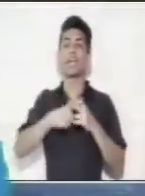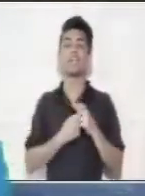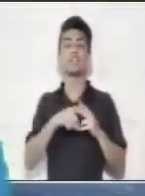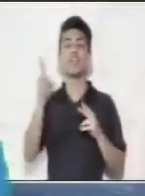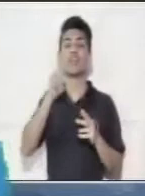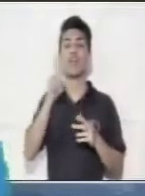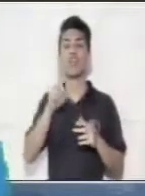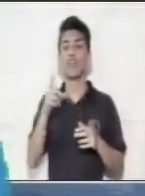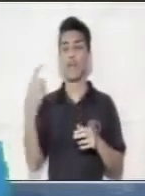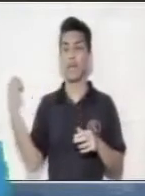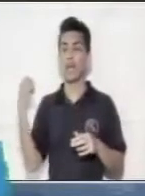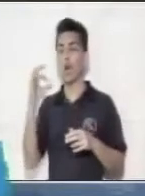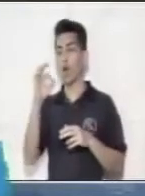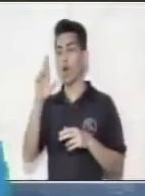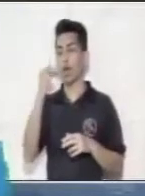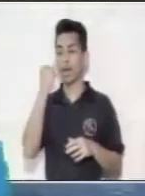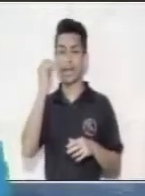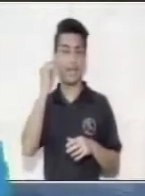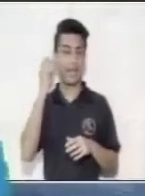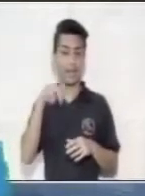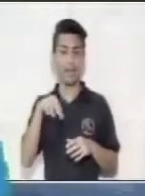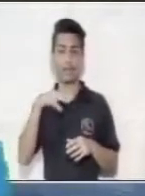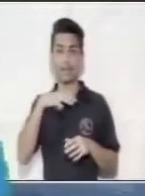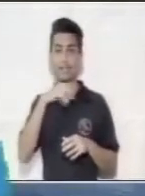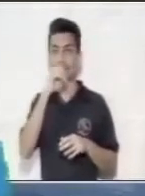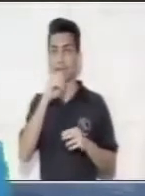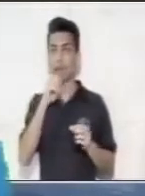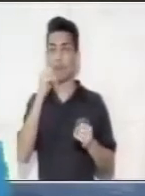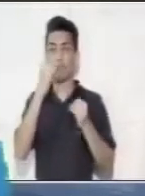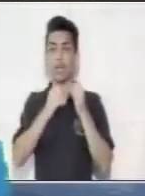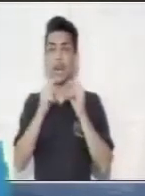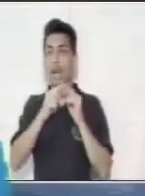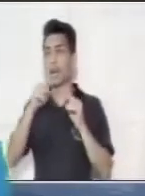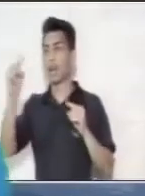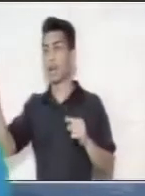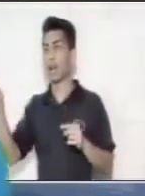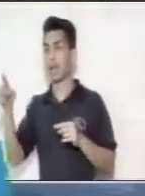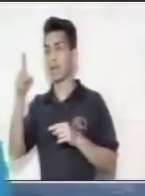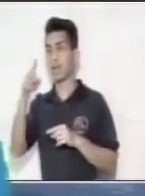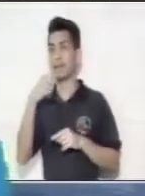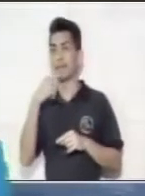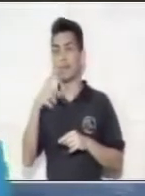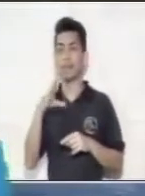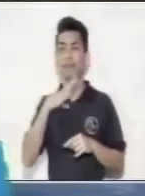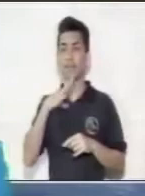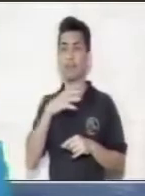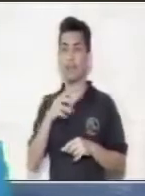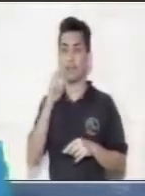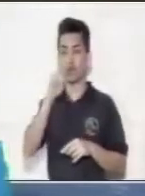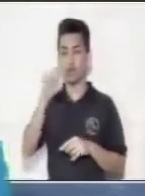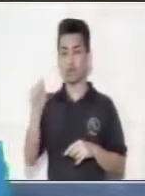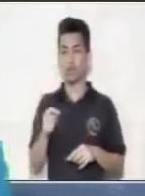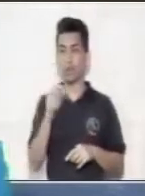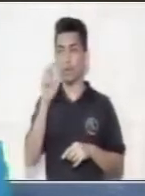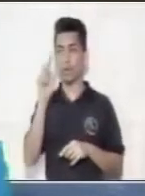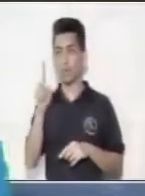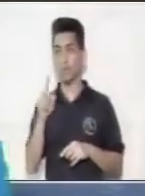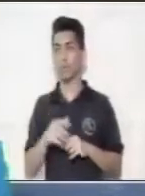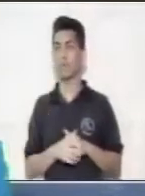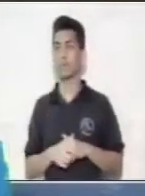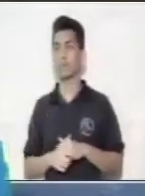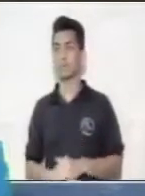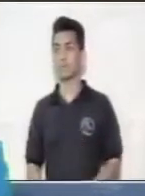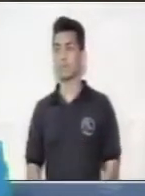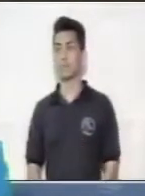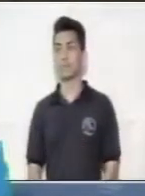el origen es acá y el final es hasta donde llega la flecha,